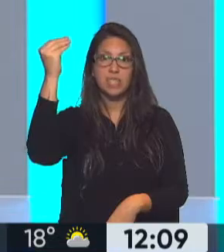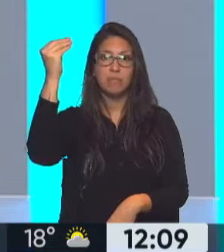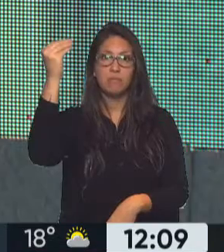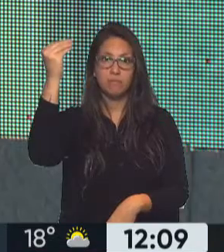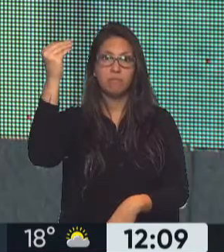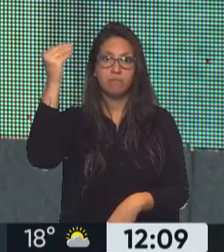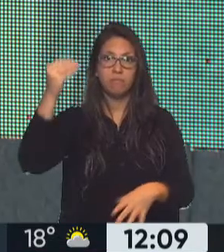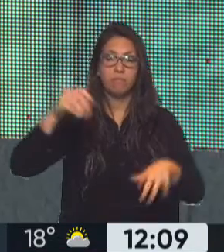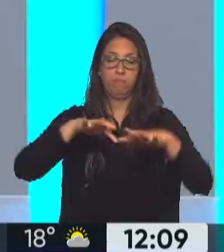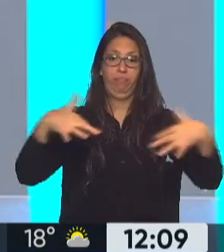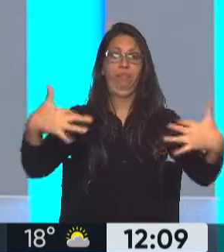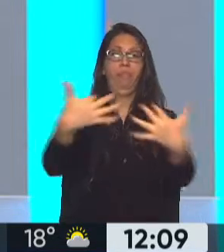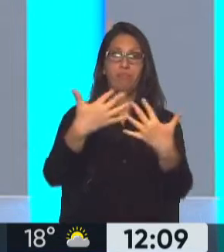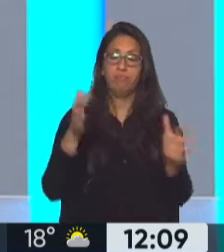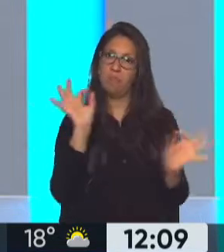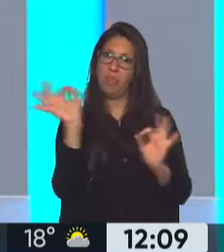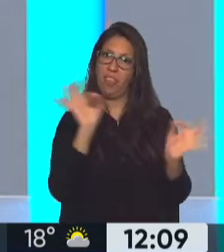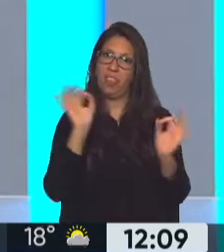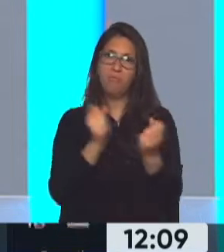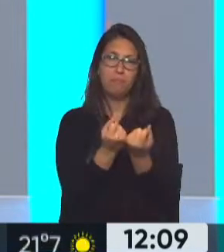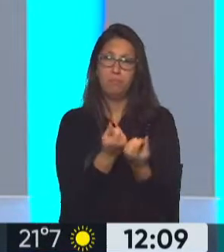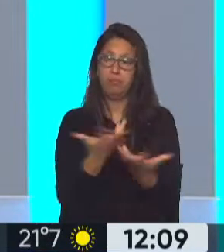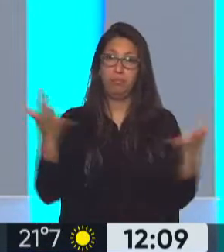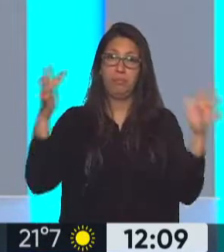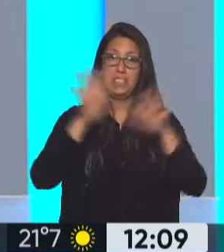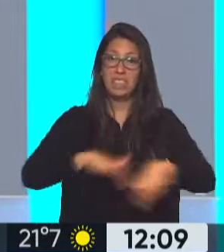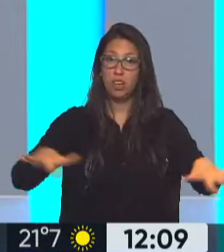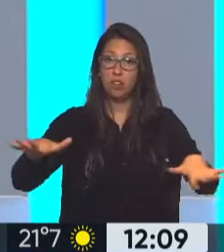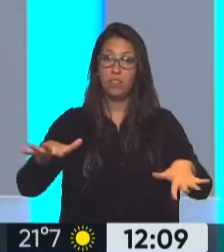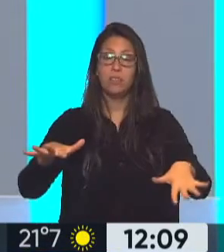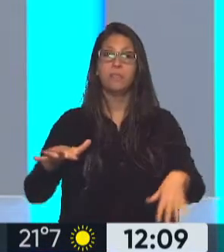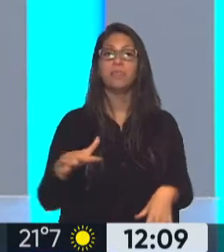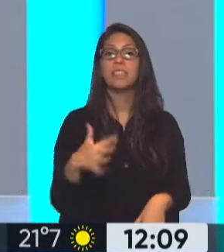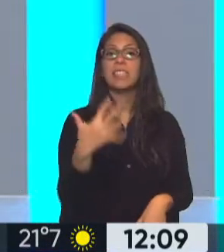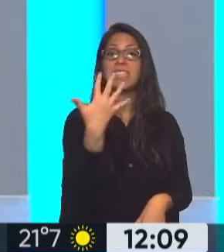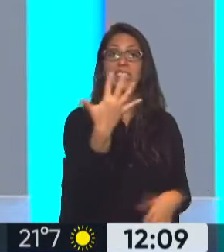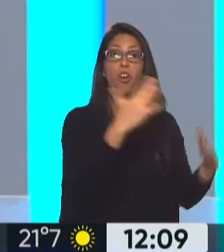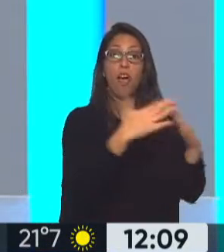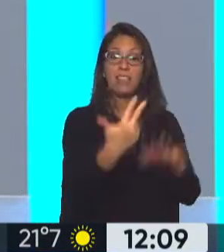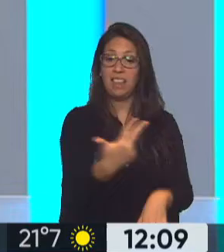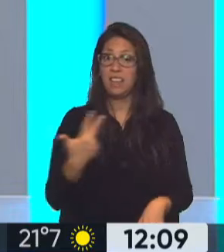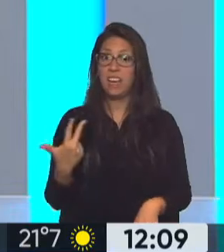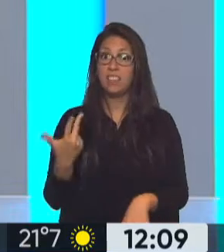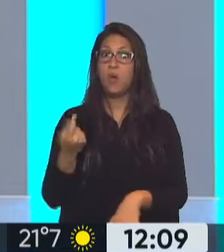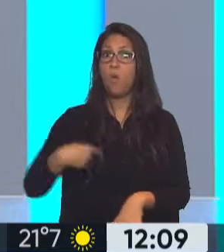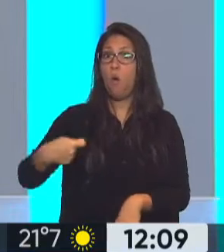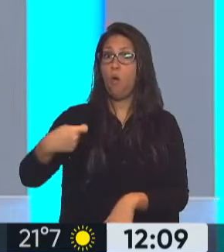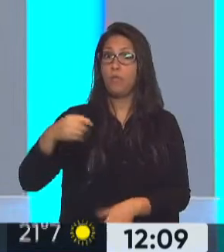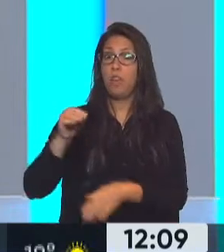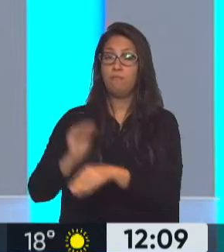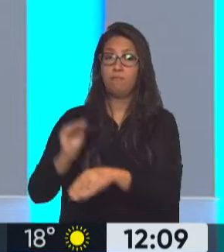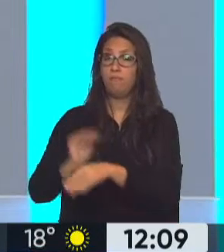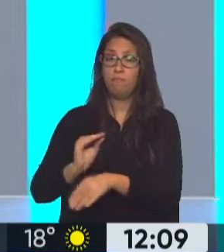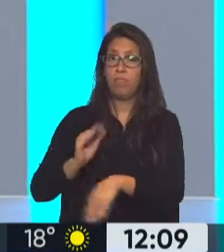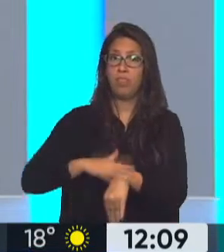niños y niñas para los que son de Boca. En estos hogares, en 3 de cada 5, la cuota alimentaria no se percibe en tiempo y